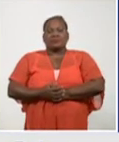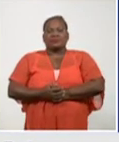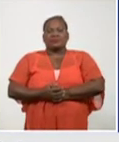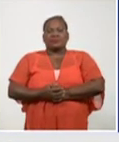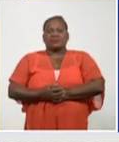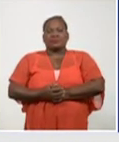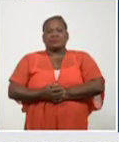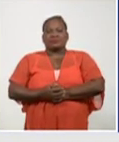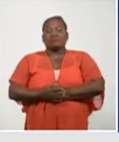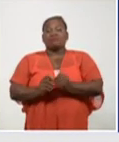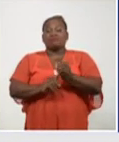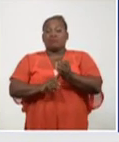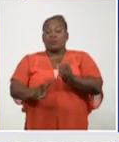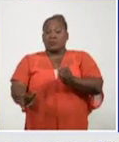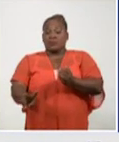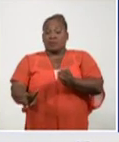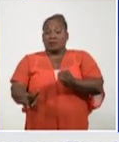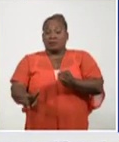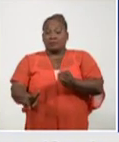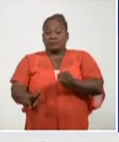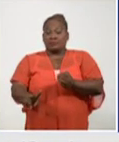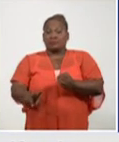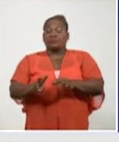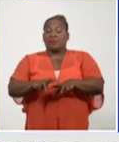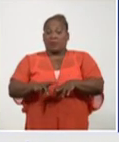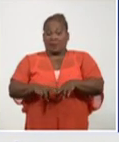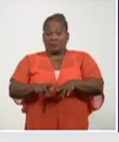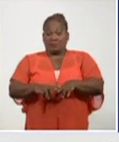la provincia con una tasa de